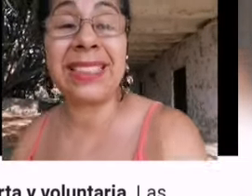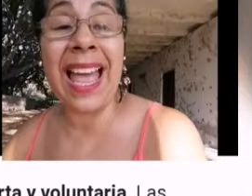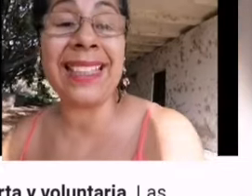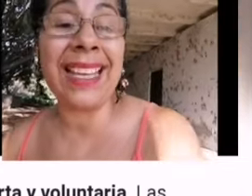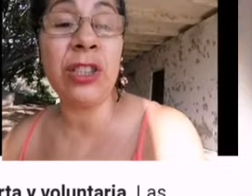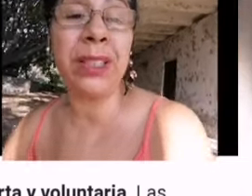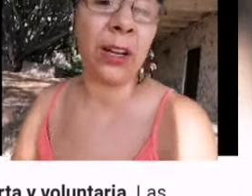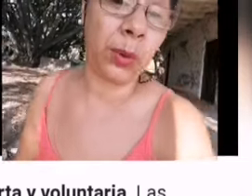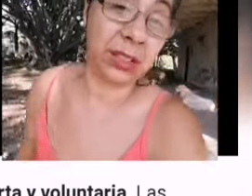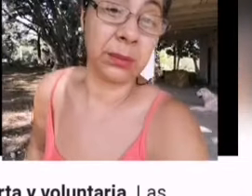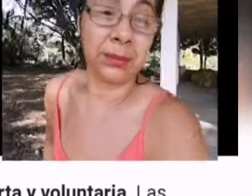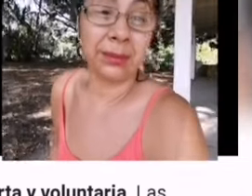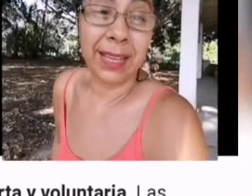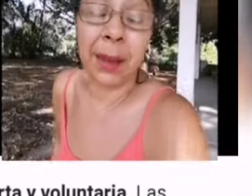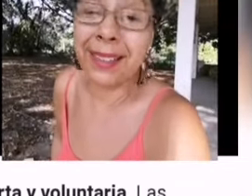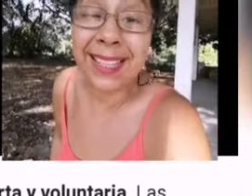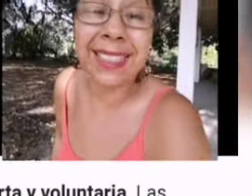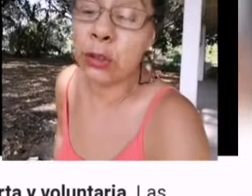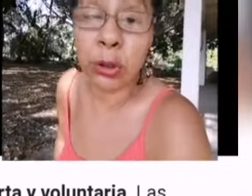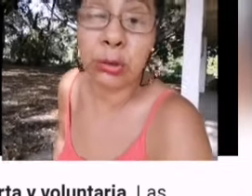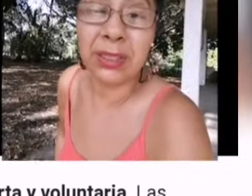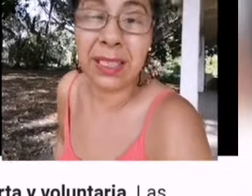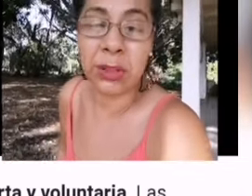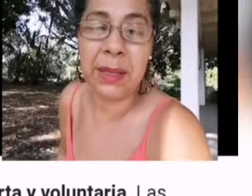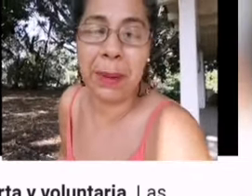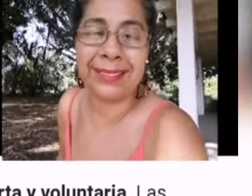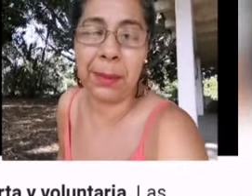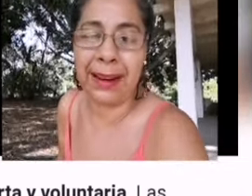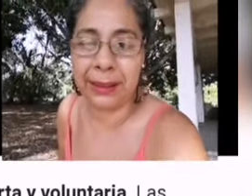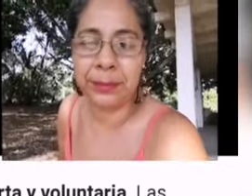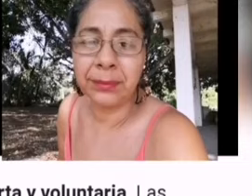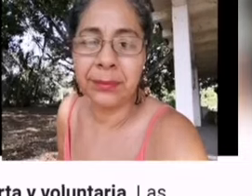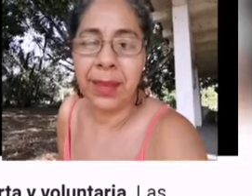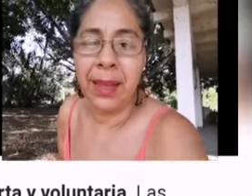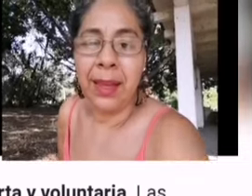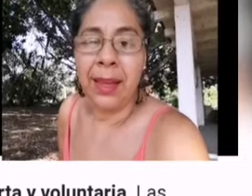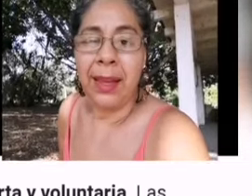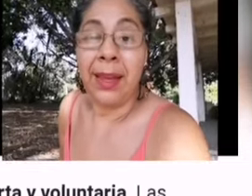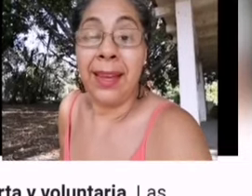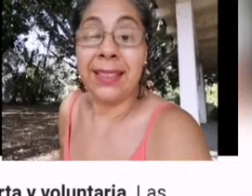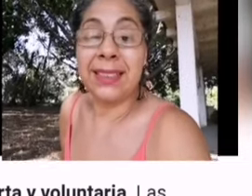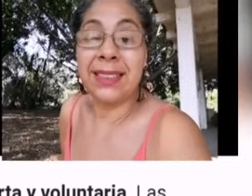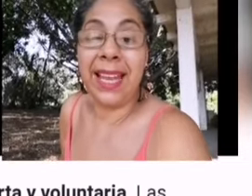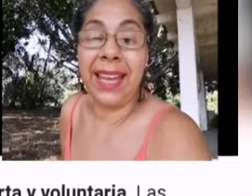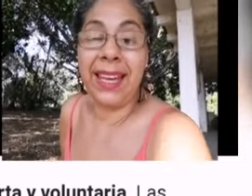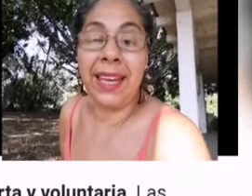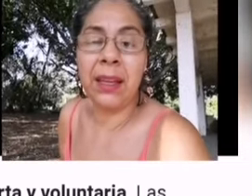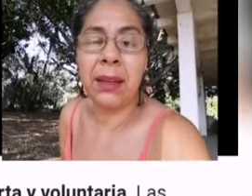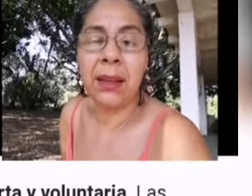y qué no está y qué hizo y qué no hizo. La verdad es que nosotros estamos ahí para trabajar.